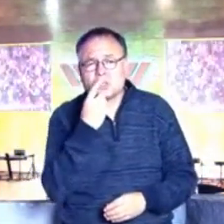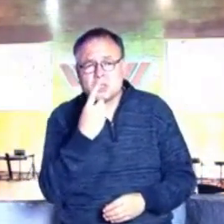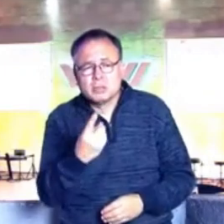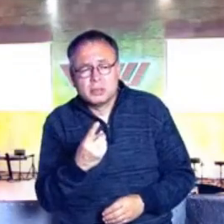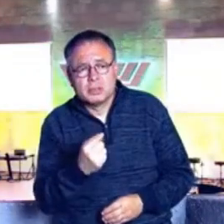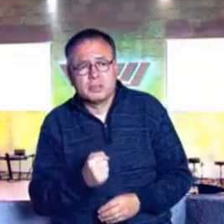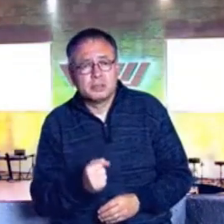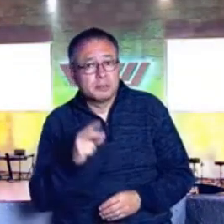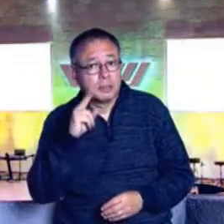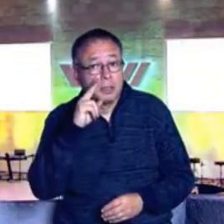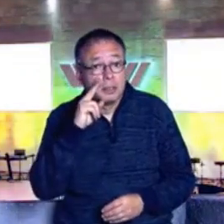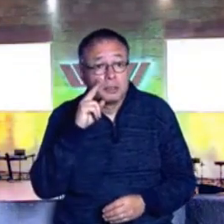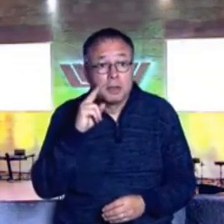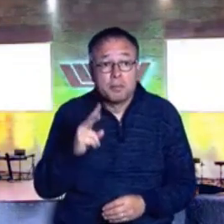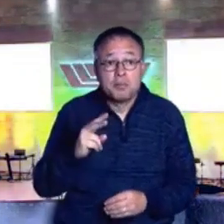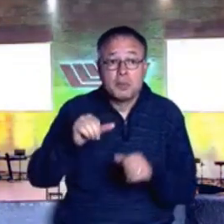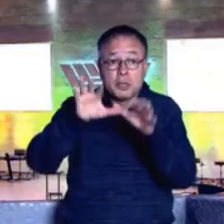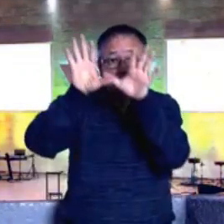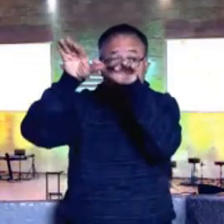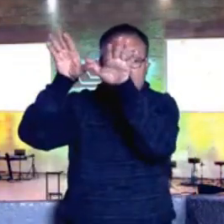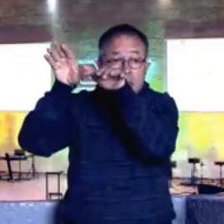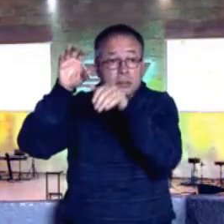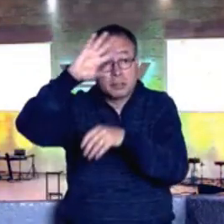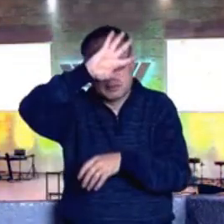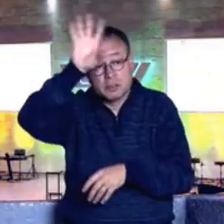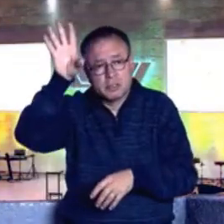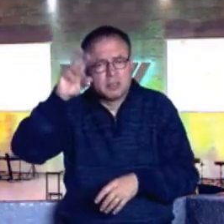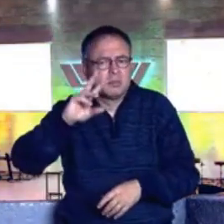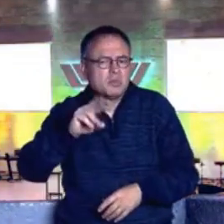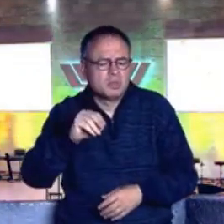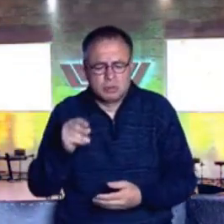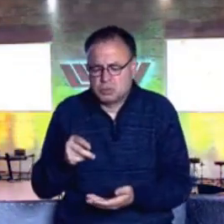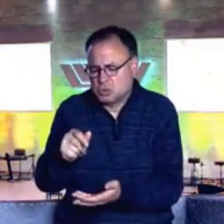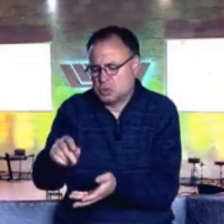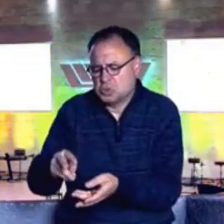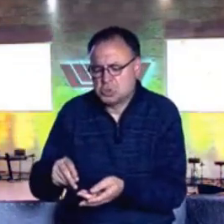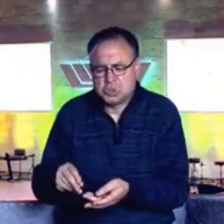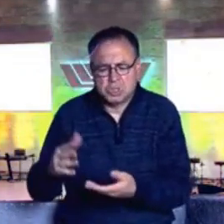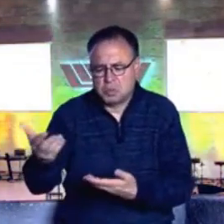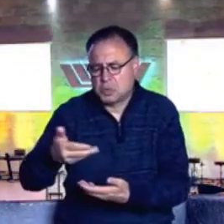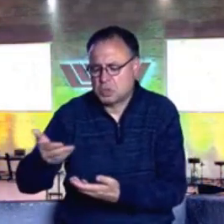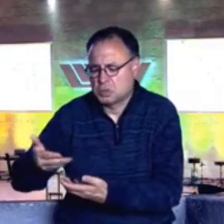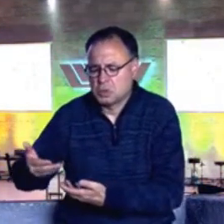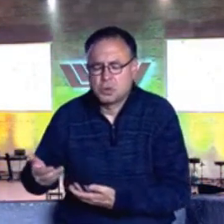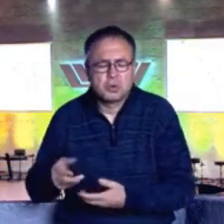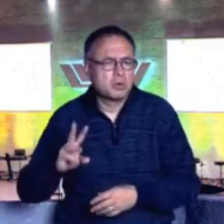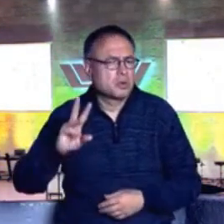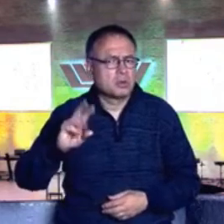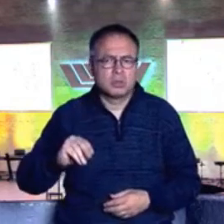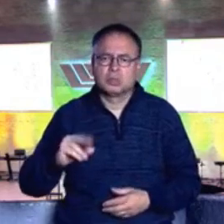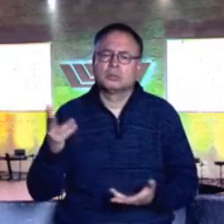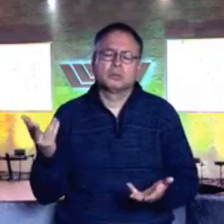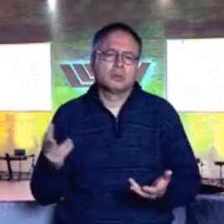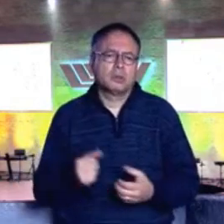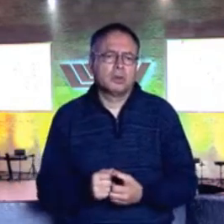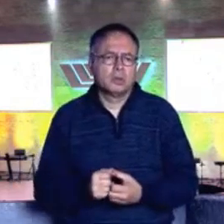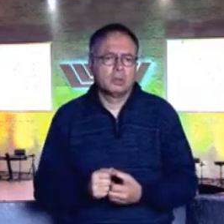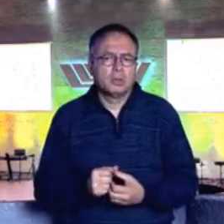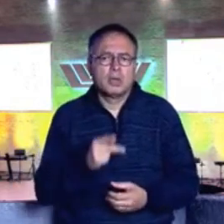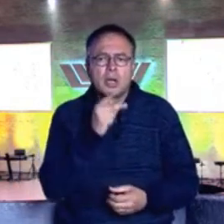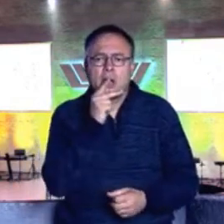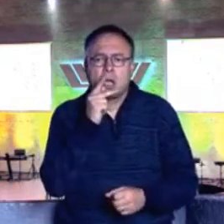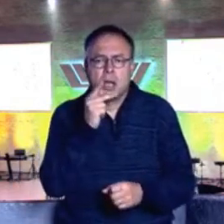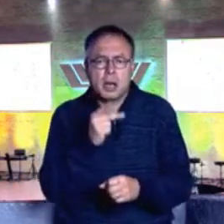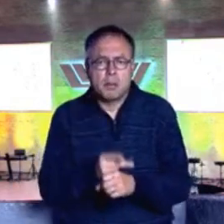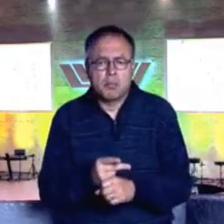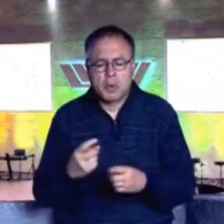miren las aves del cielo que no siembran ni cosechan ni recogen eng graneros y el padre